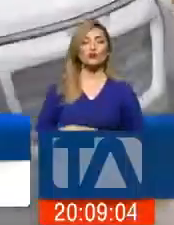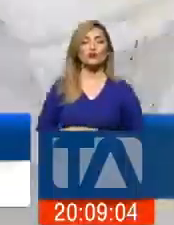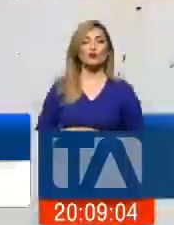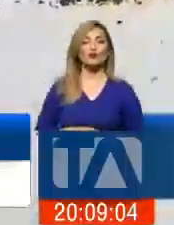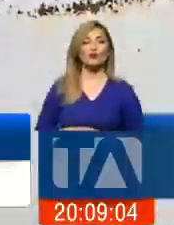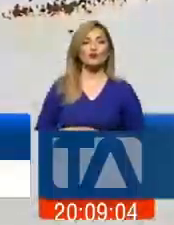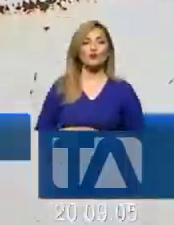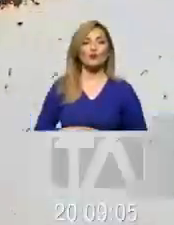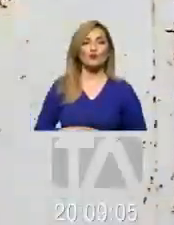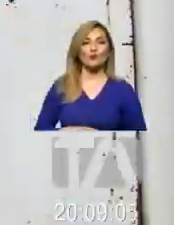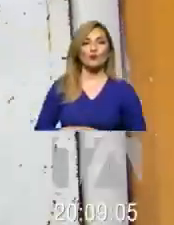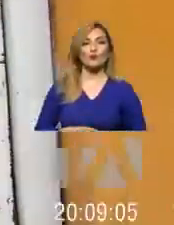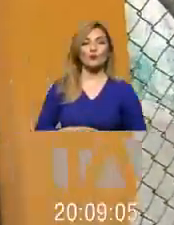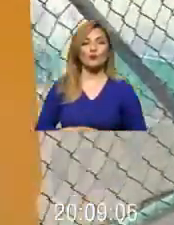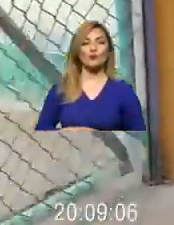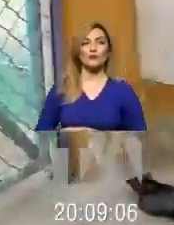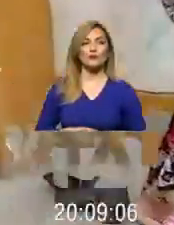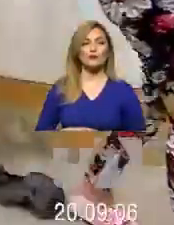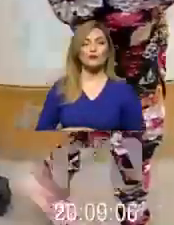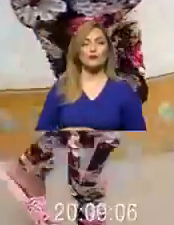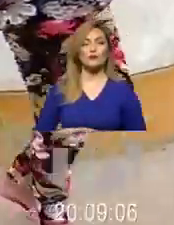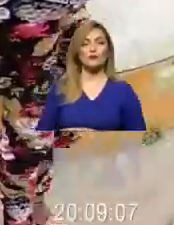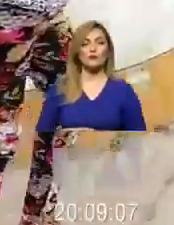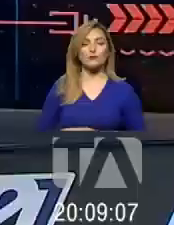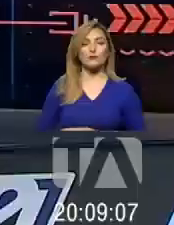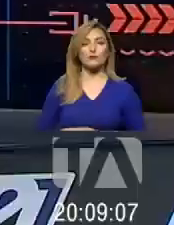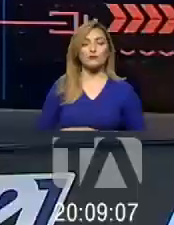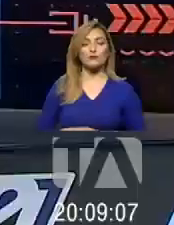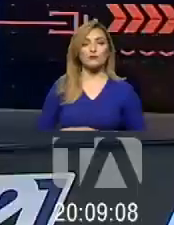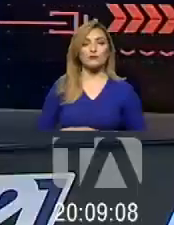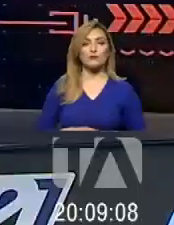Perú, Carlos Acoto, 24 horas.